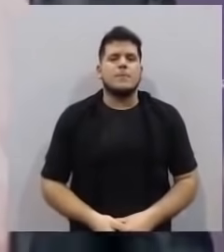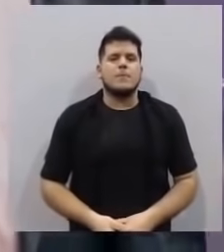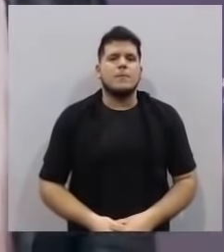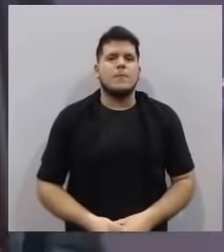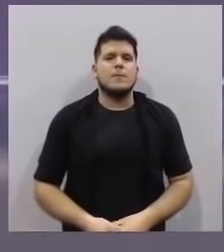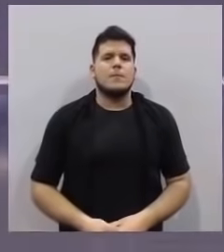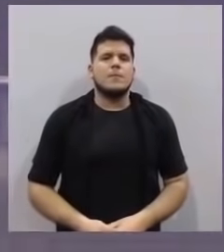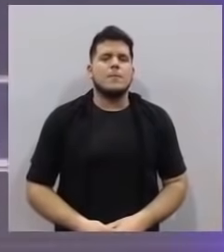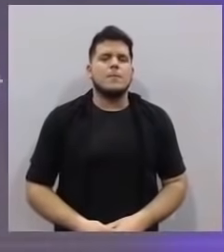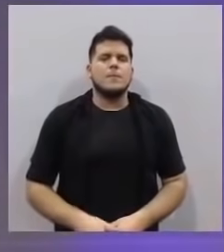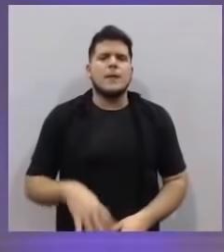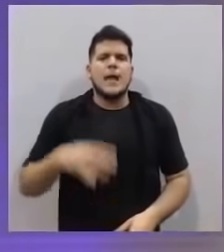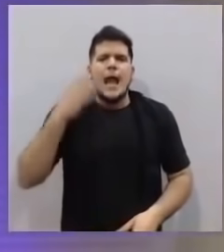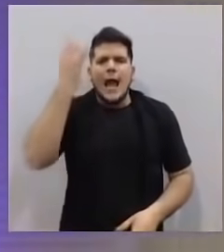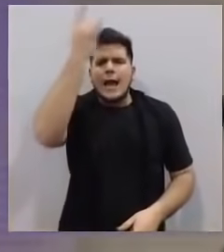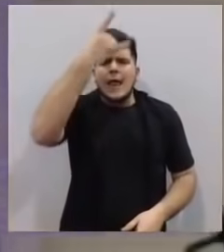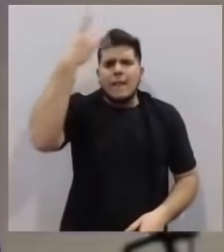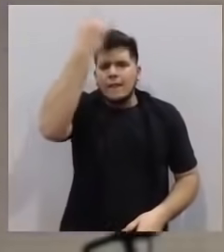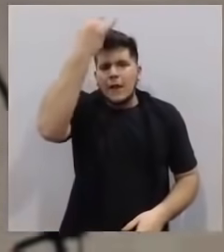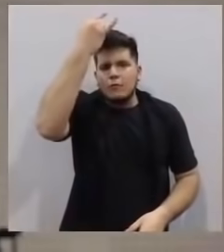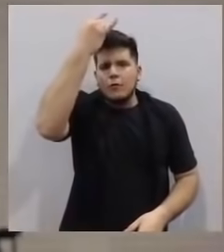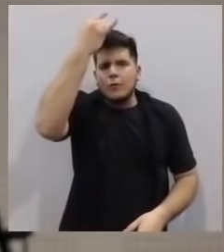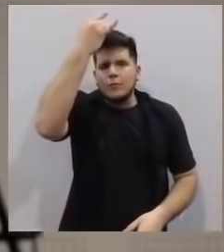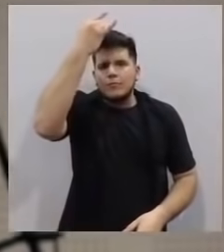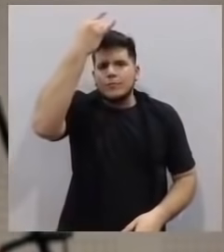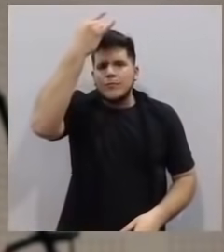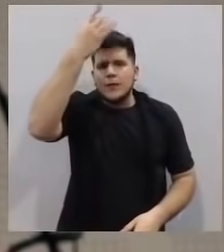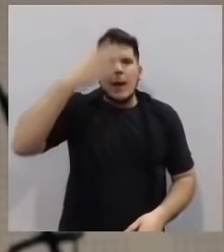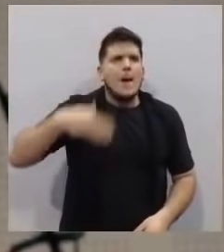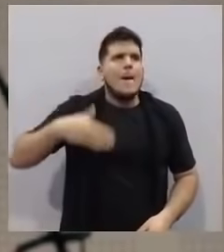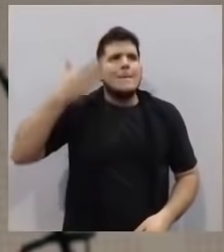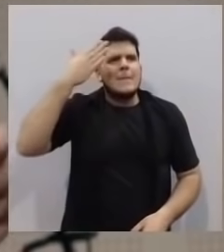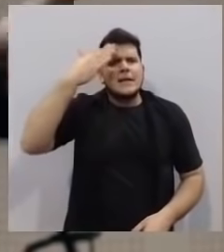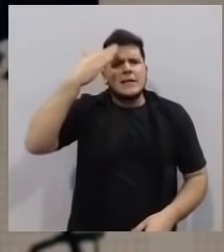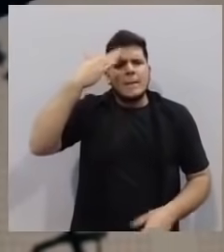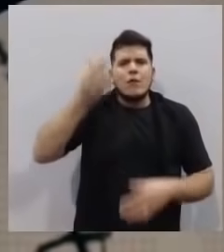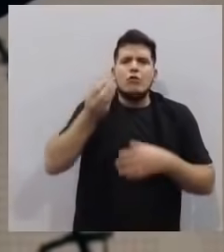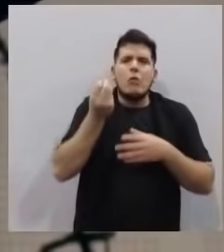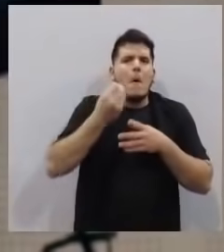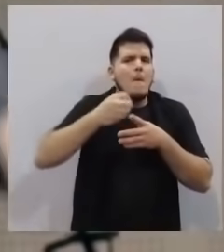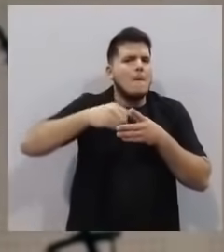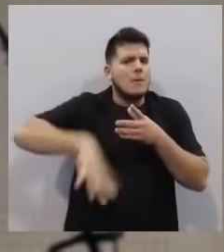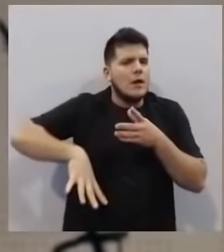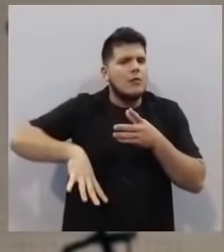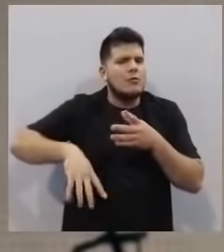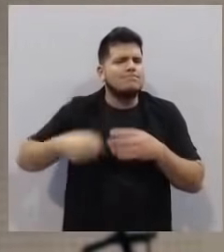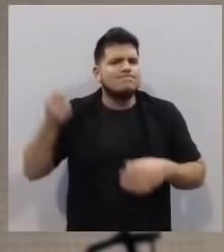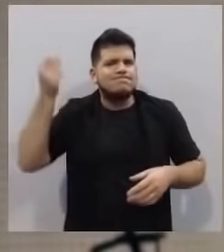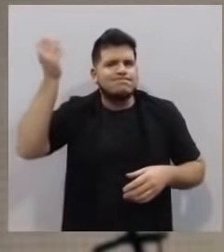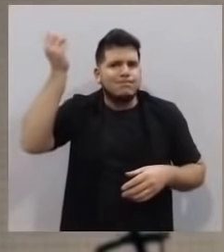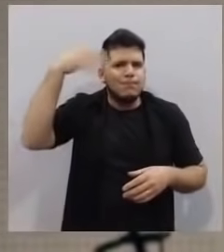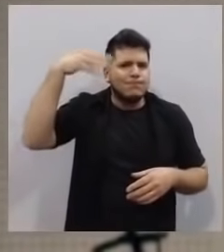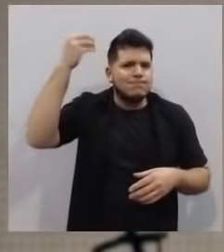y un pensamiento errado de lo que es principio de reino te hace llevar una acción no